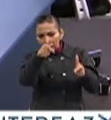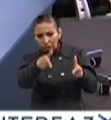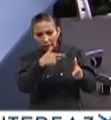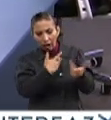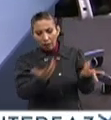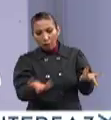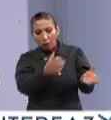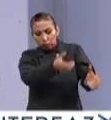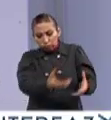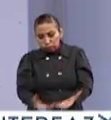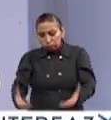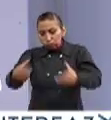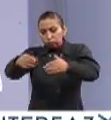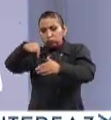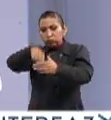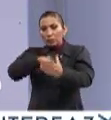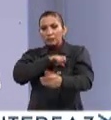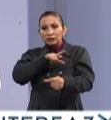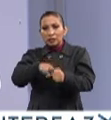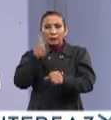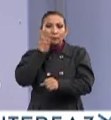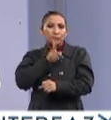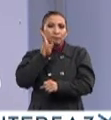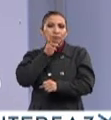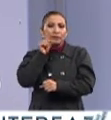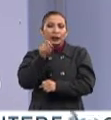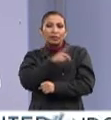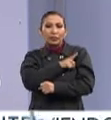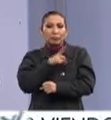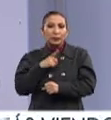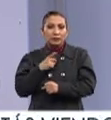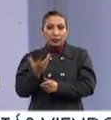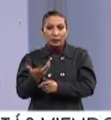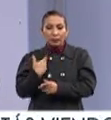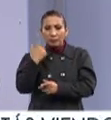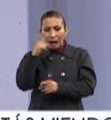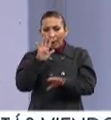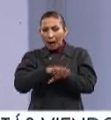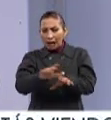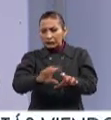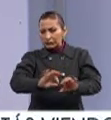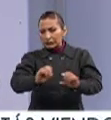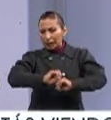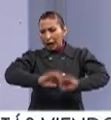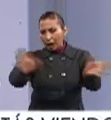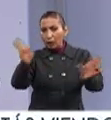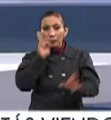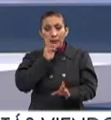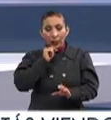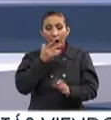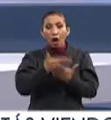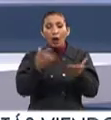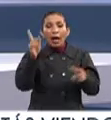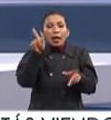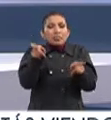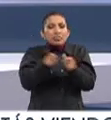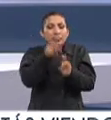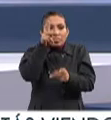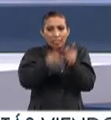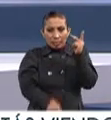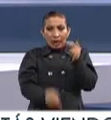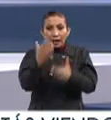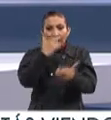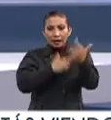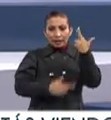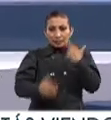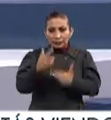les den el embalaje adecuado. Aquí tenemos una muestra de lo que se debe hacer. Maestro, para que nos explique un poco la muestra, ¿le parece bien? Vamos a hacer una breve pausa y